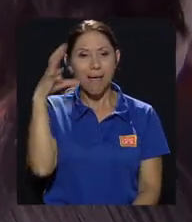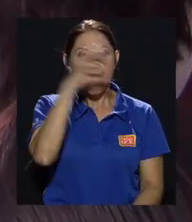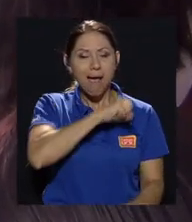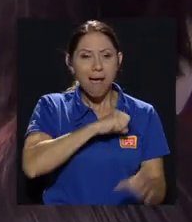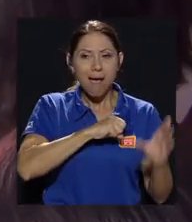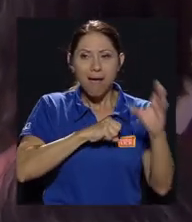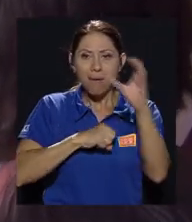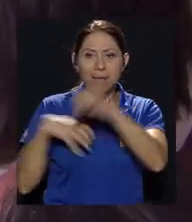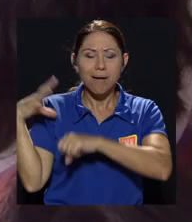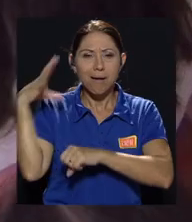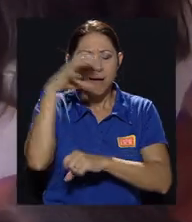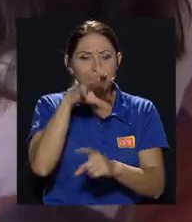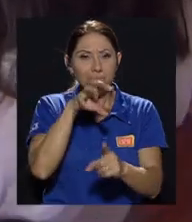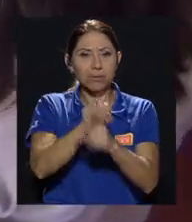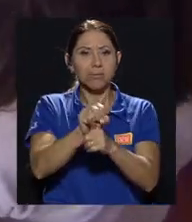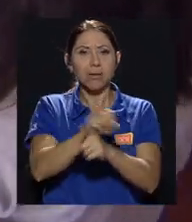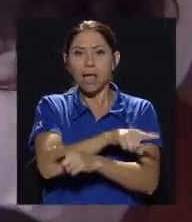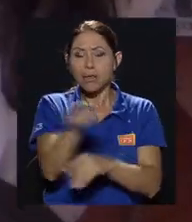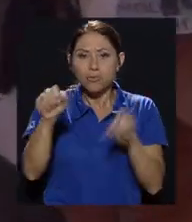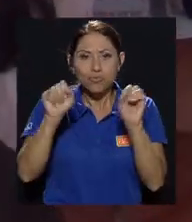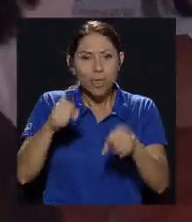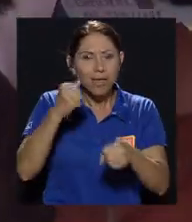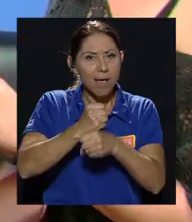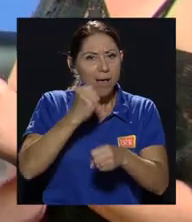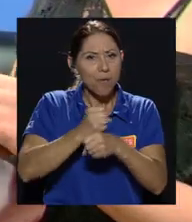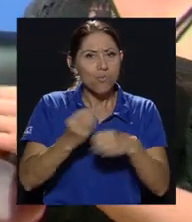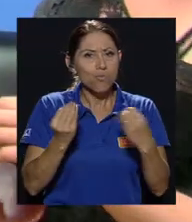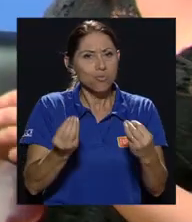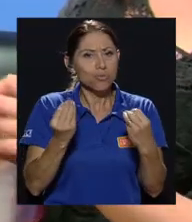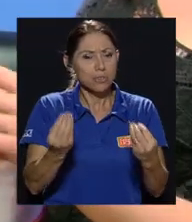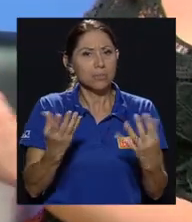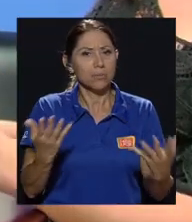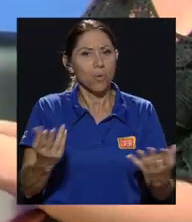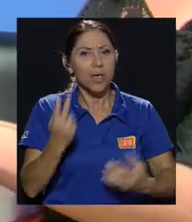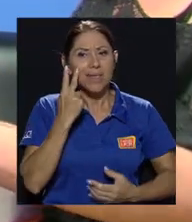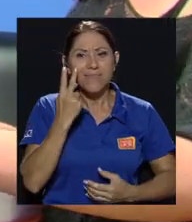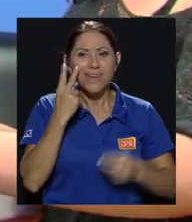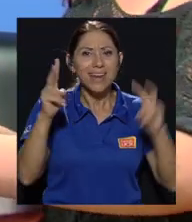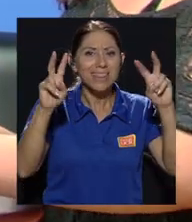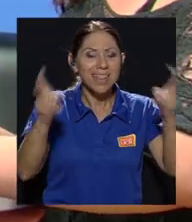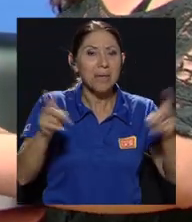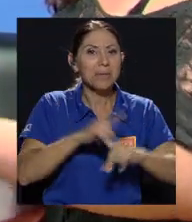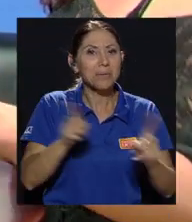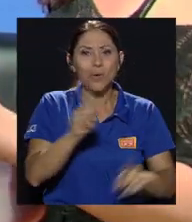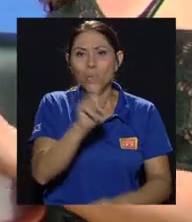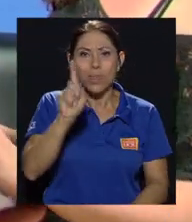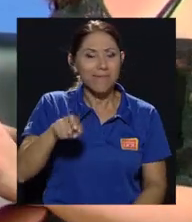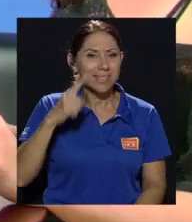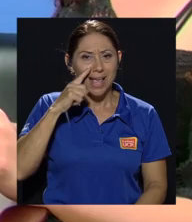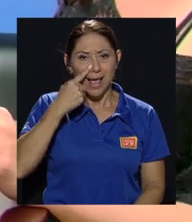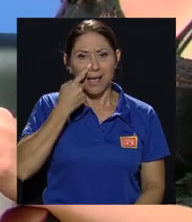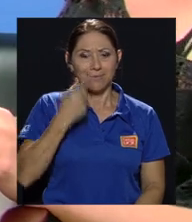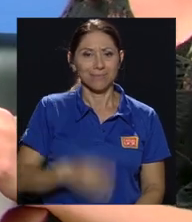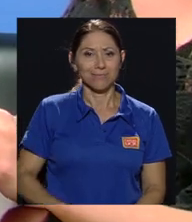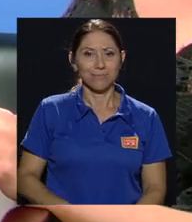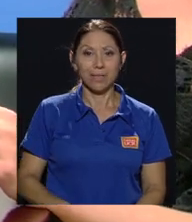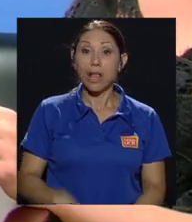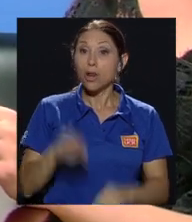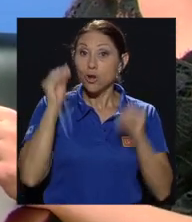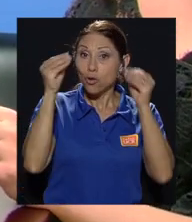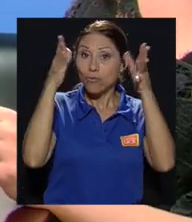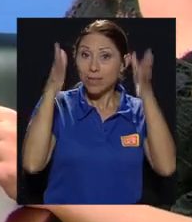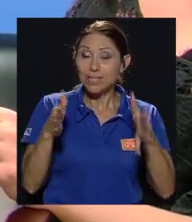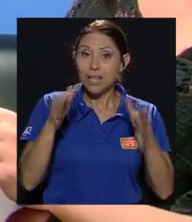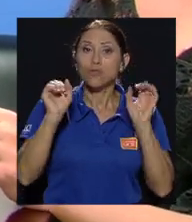pueden aportar muchísimo y ver este tipo de temas sin que sean aburridos. Las y los facilitadores